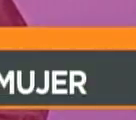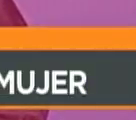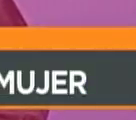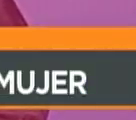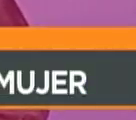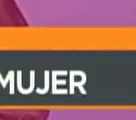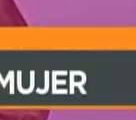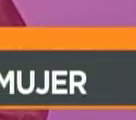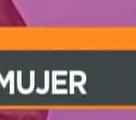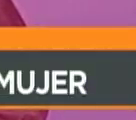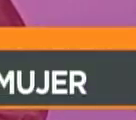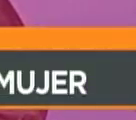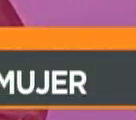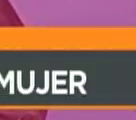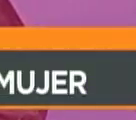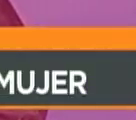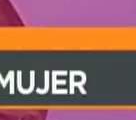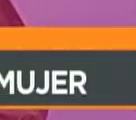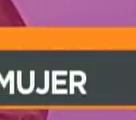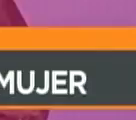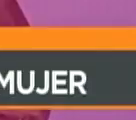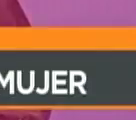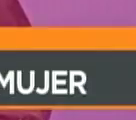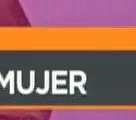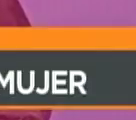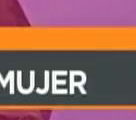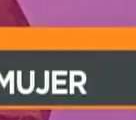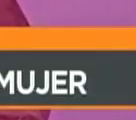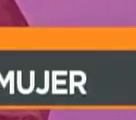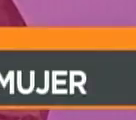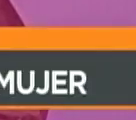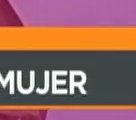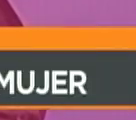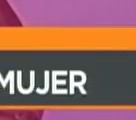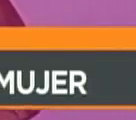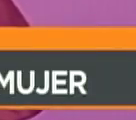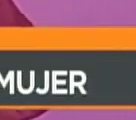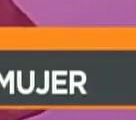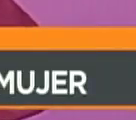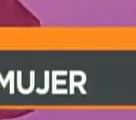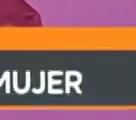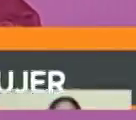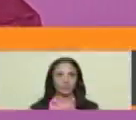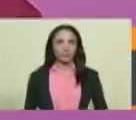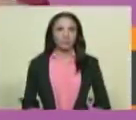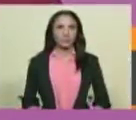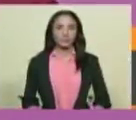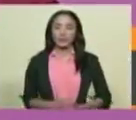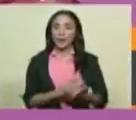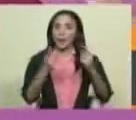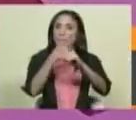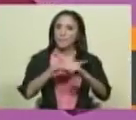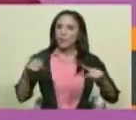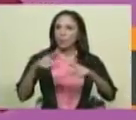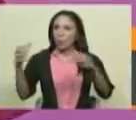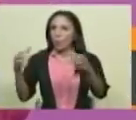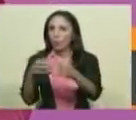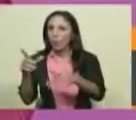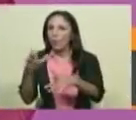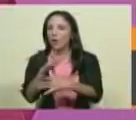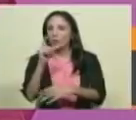Frente Amplio de la Patria. Y como Maduro lanzó el Frente Amplio de la Patria, ellos lanzaron el Frente Amplio de la